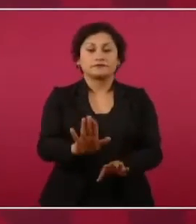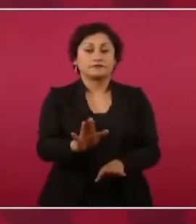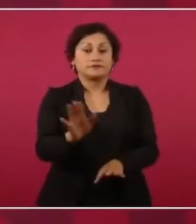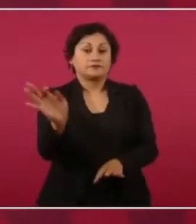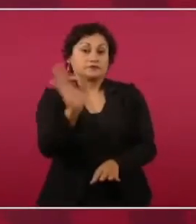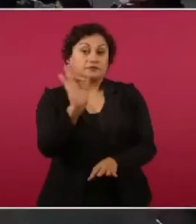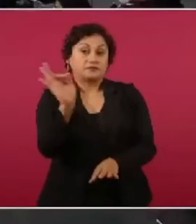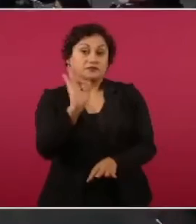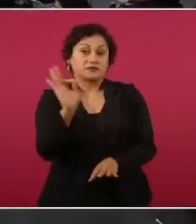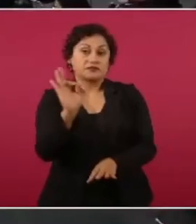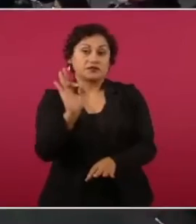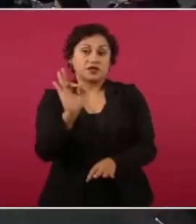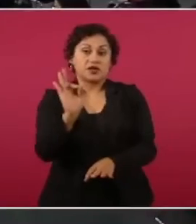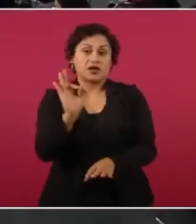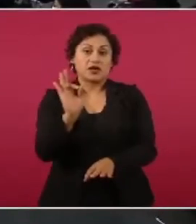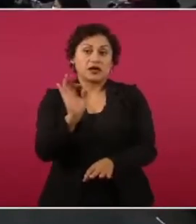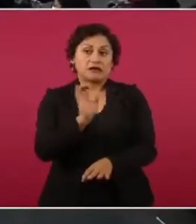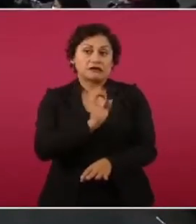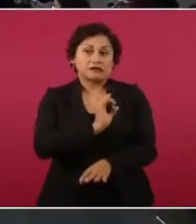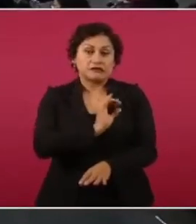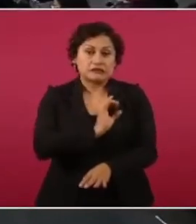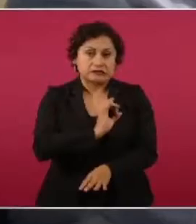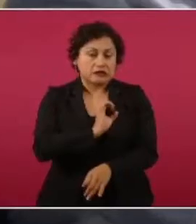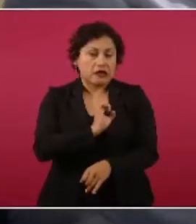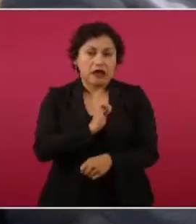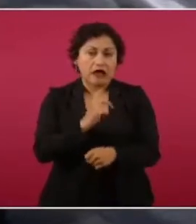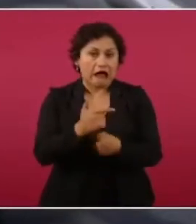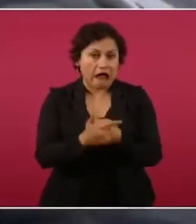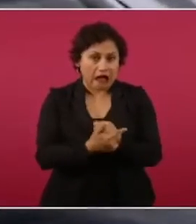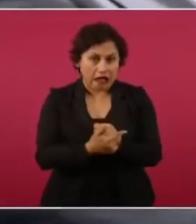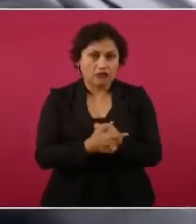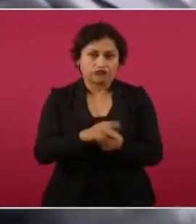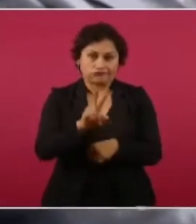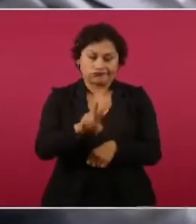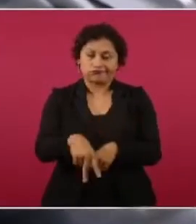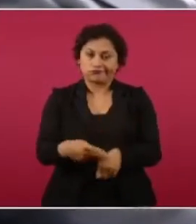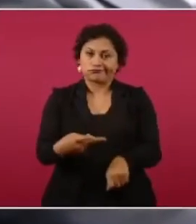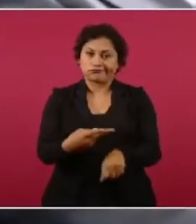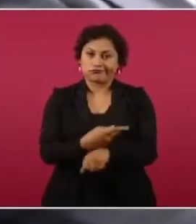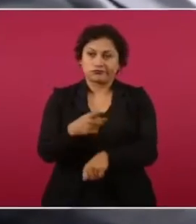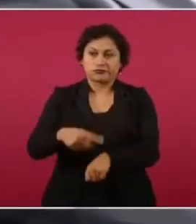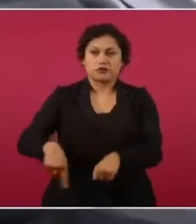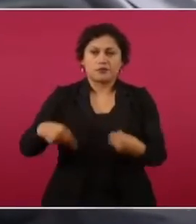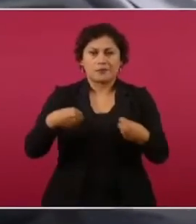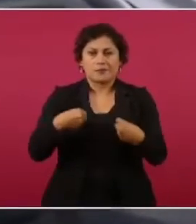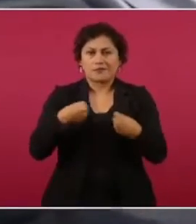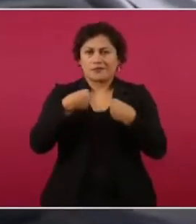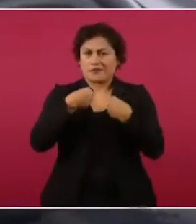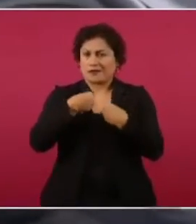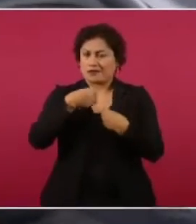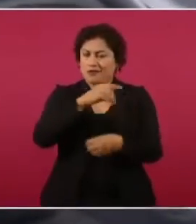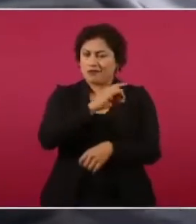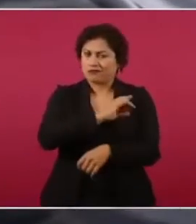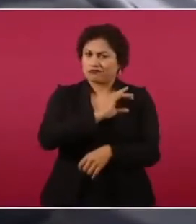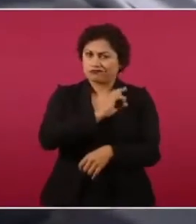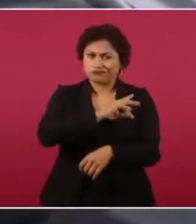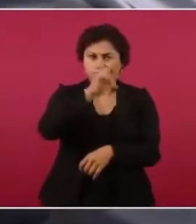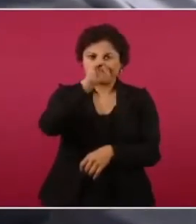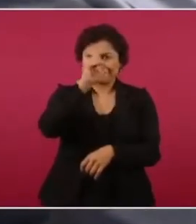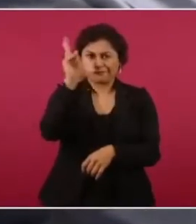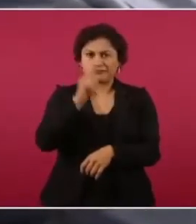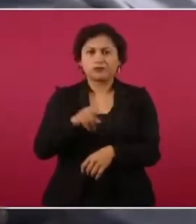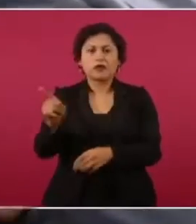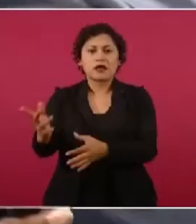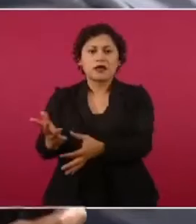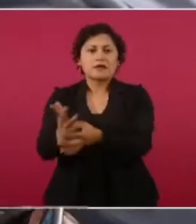de imposiciones, pues temen a las represalias y ya es una especie de pues pesadilla para ellos. Lo que mencionan es que aunado a temas, por ejemplo, de